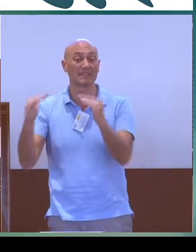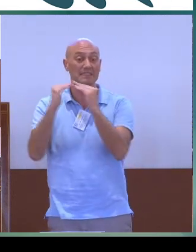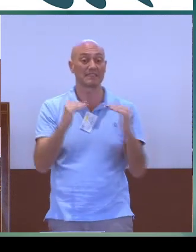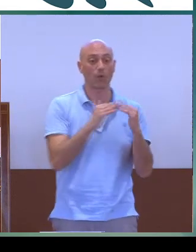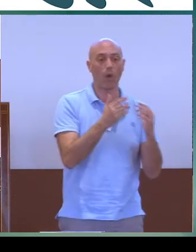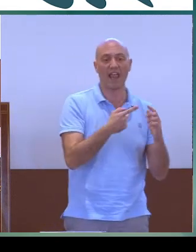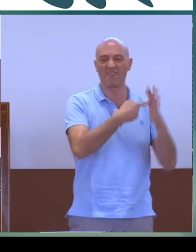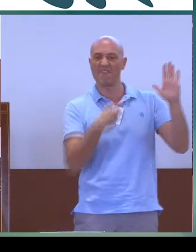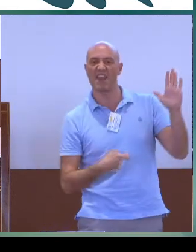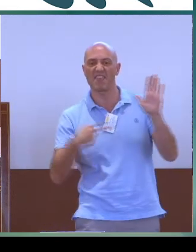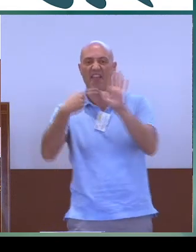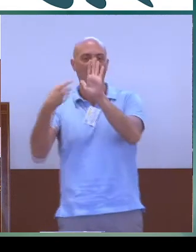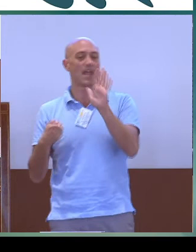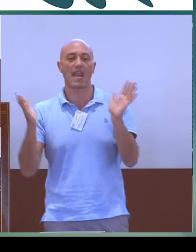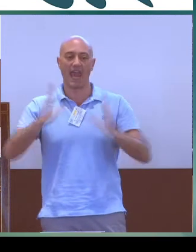diferencia.